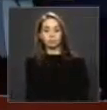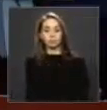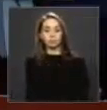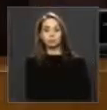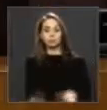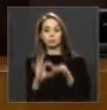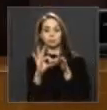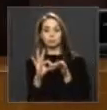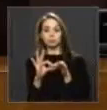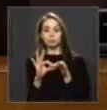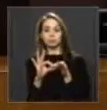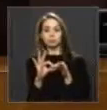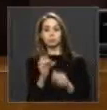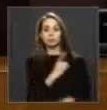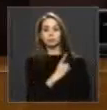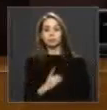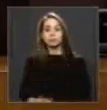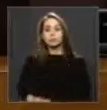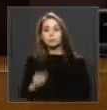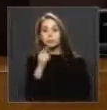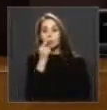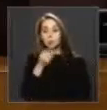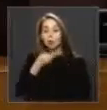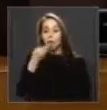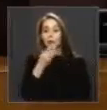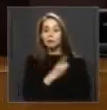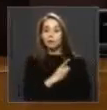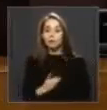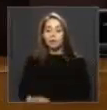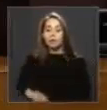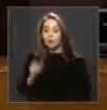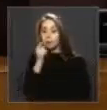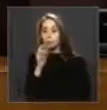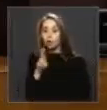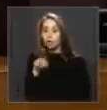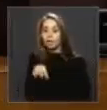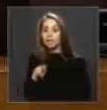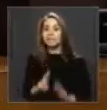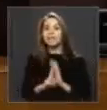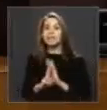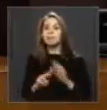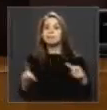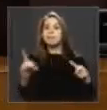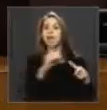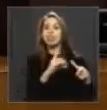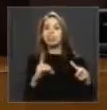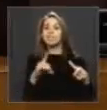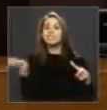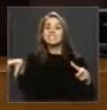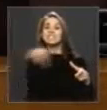Gracias, estimado diputado. Corresponde al uso de la palabra al diputado de Renovación Nacional del distrito número 23